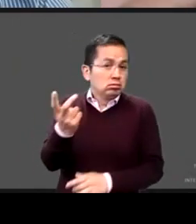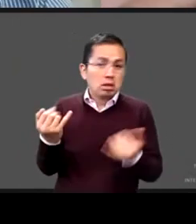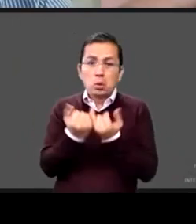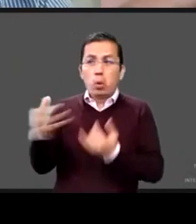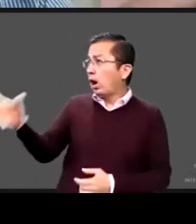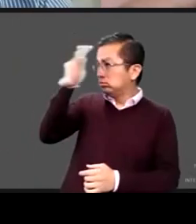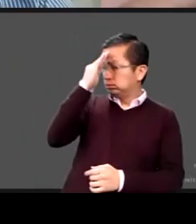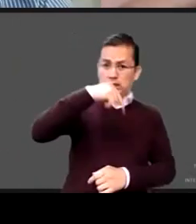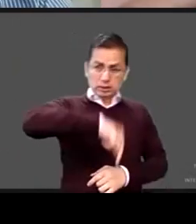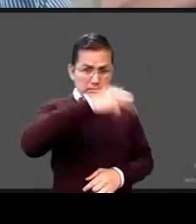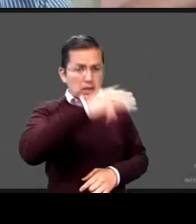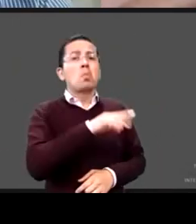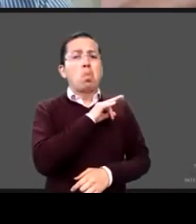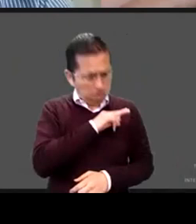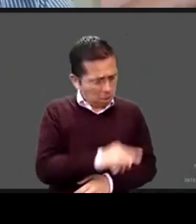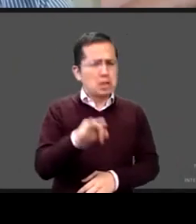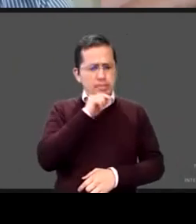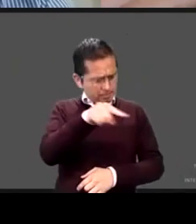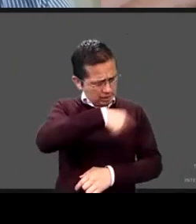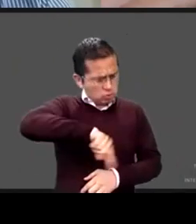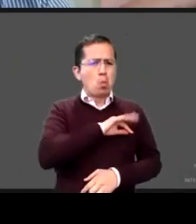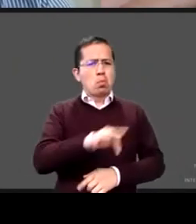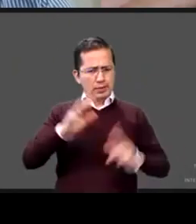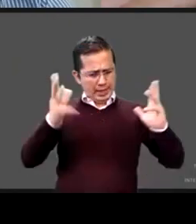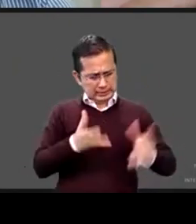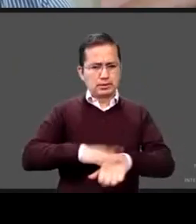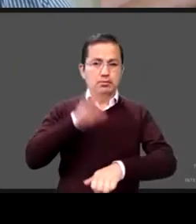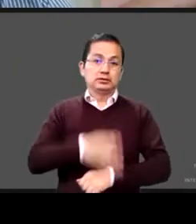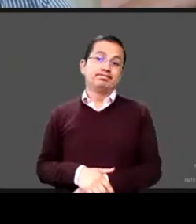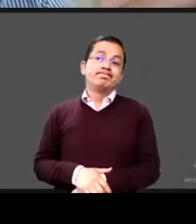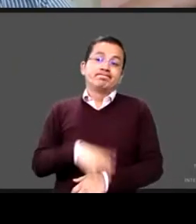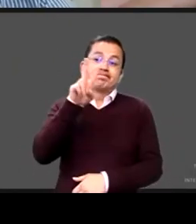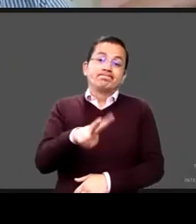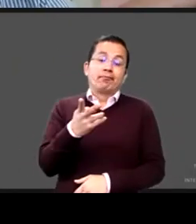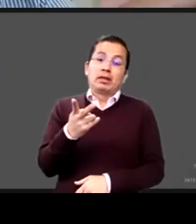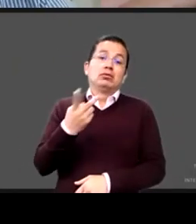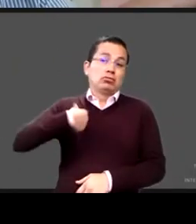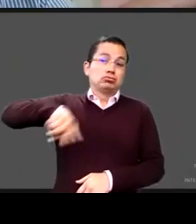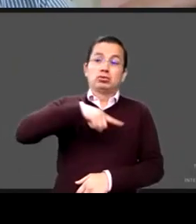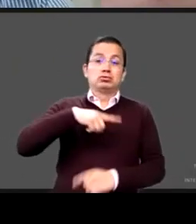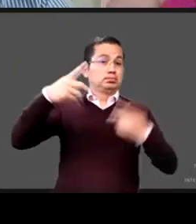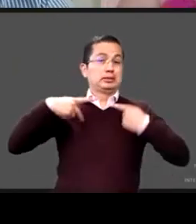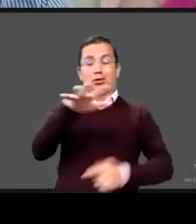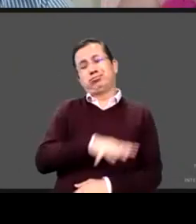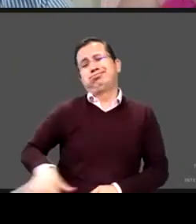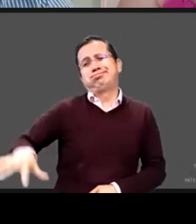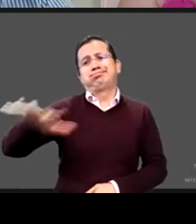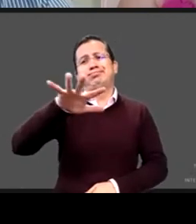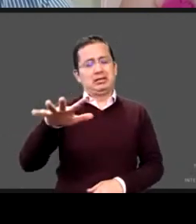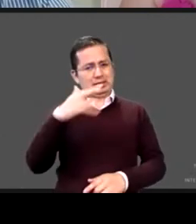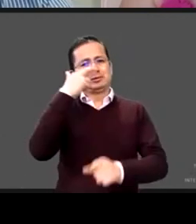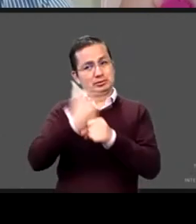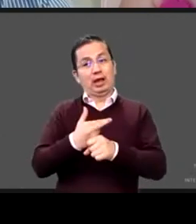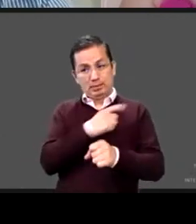hacer. Entonces creo que aquí es una tarea más social, acompañada, digamos, de manera importante de las instituciones.